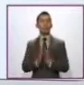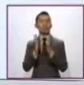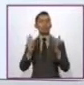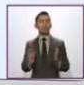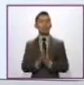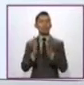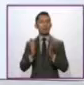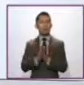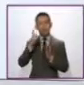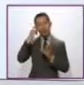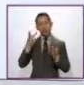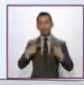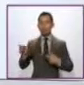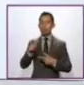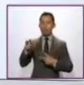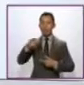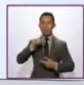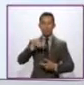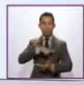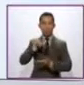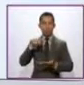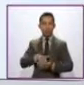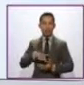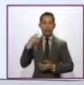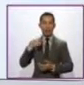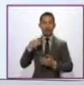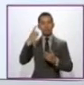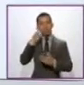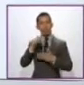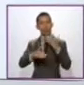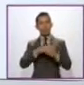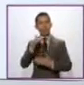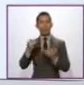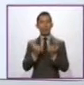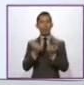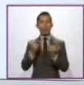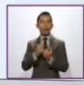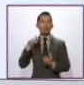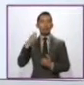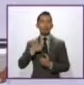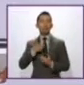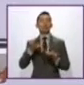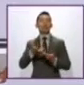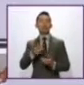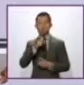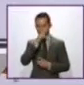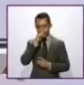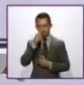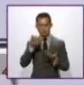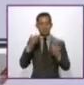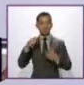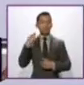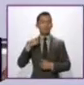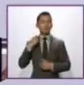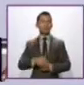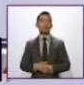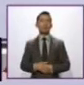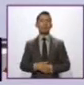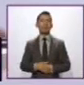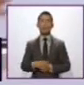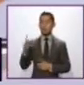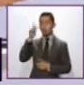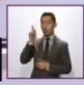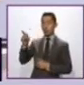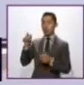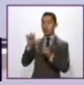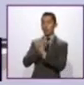participación de profesionistas locales en el desarrollo y crecimiento del Estado de Querétaro? Adelante, candidata. Mauricio, los datos